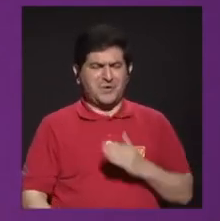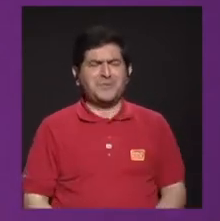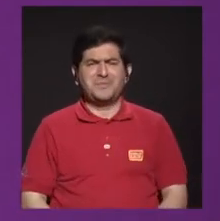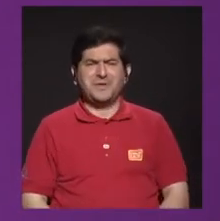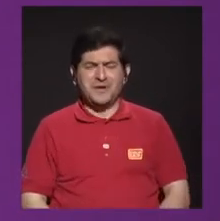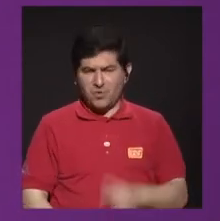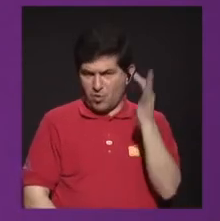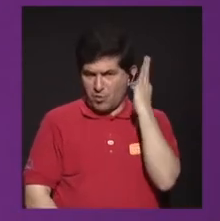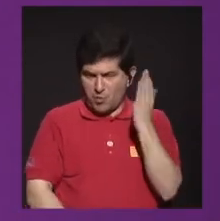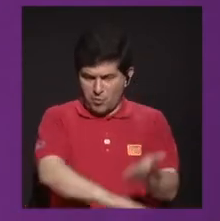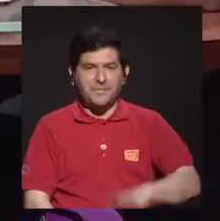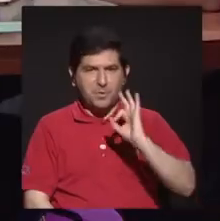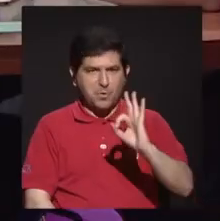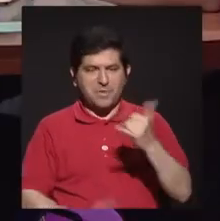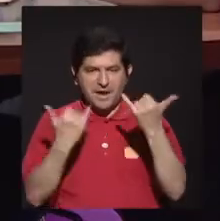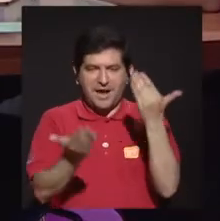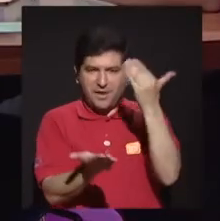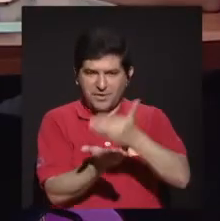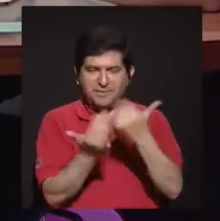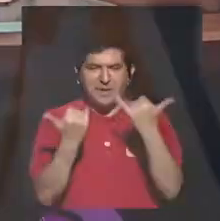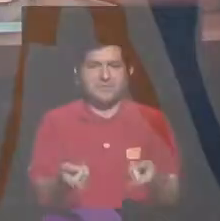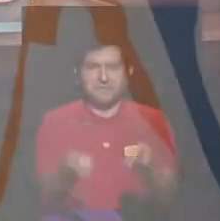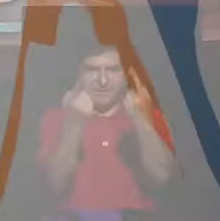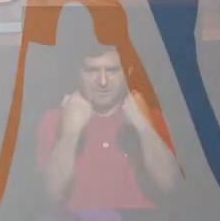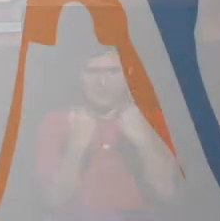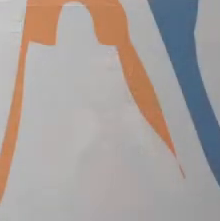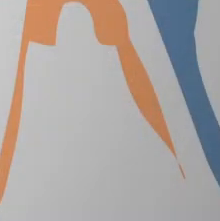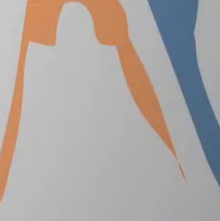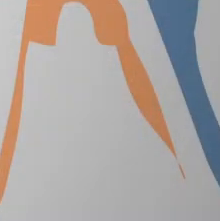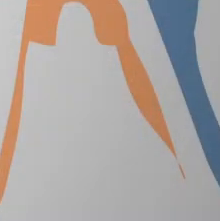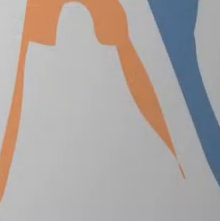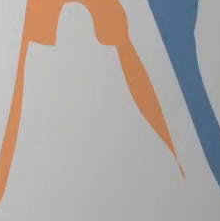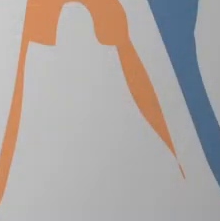mujer la poesía. Vamos a un corte y regresamos pronto.